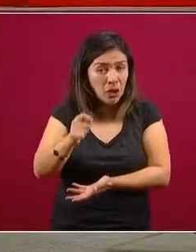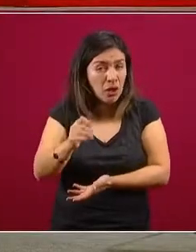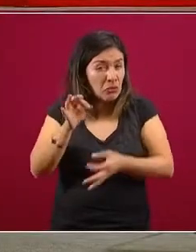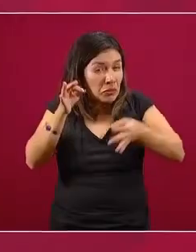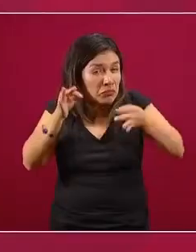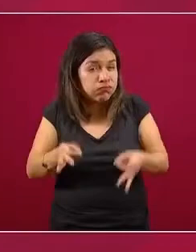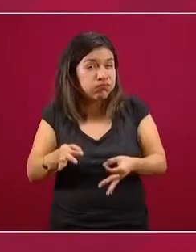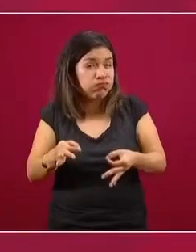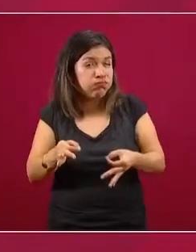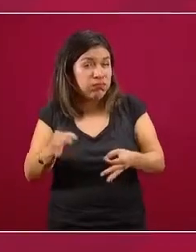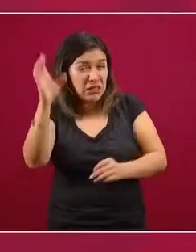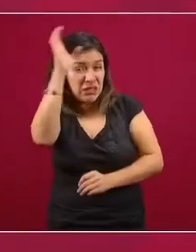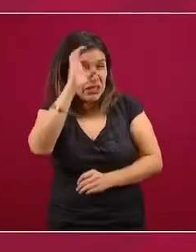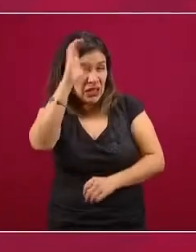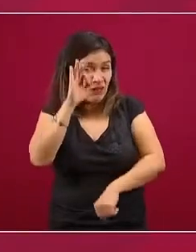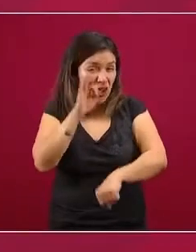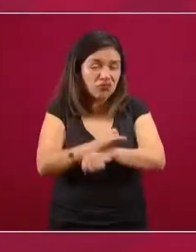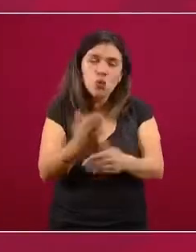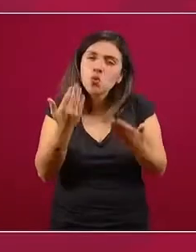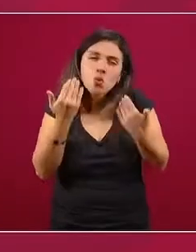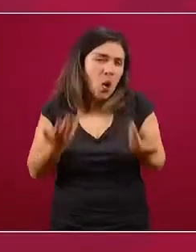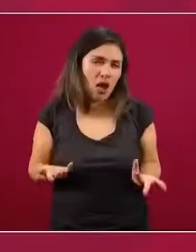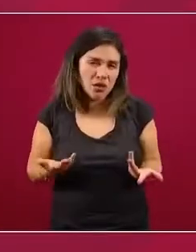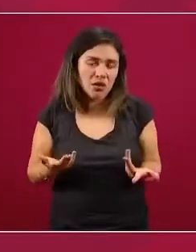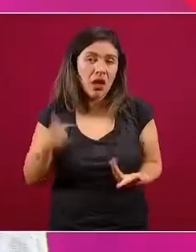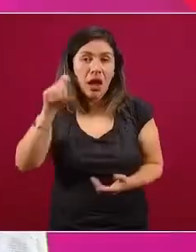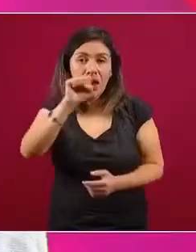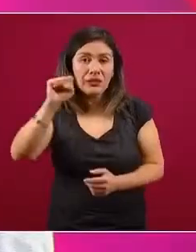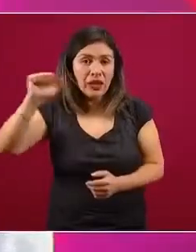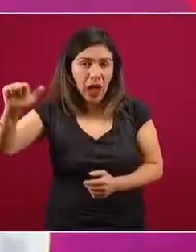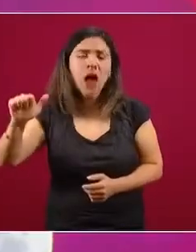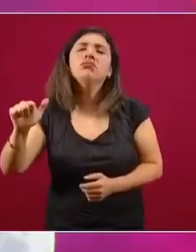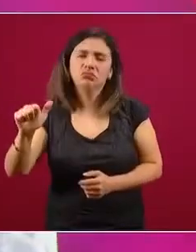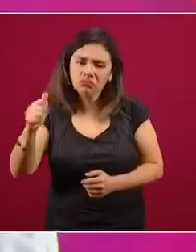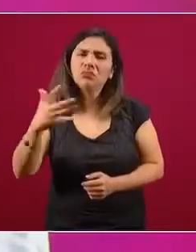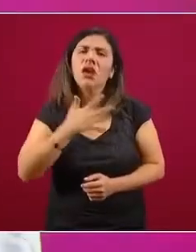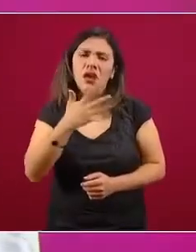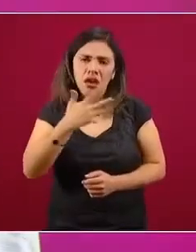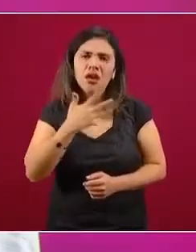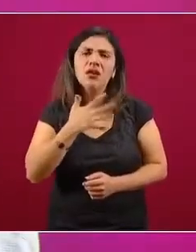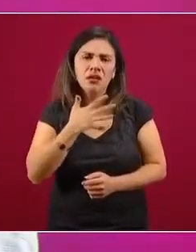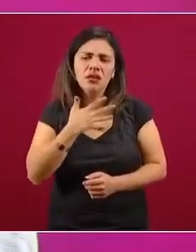sustento científico y técnico. La Secretaría de Salud, desde luego, tiene la